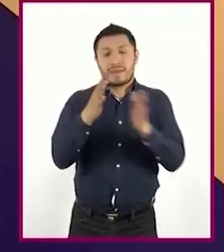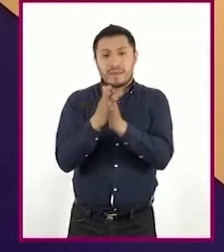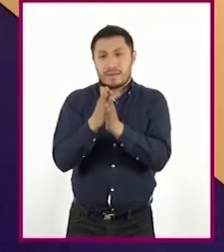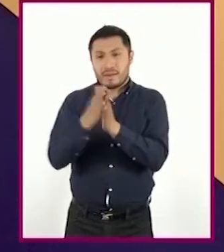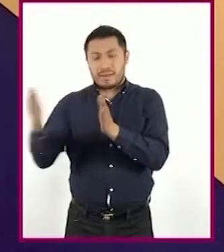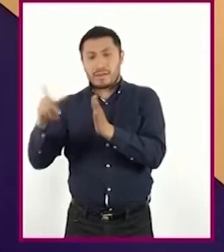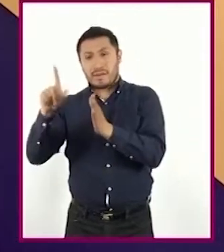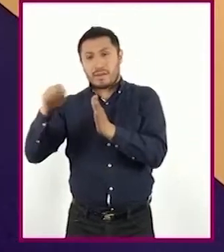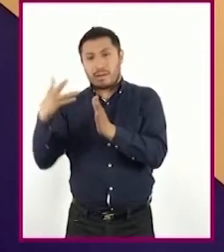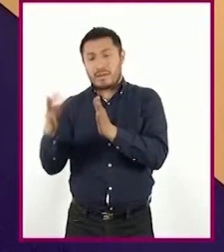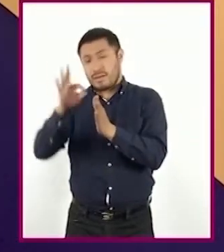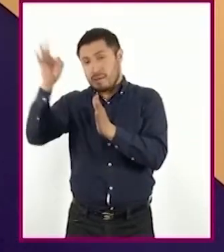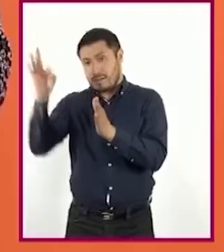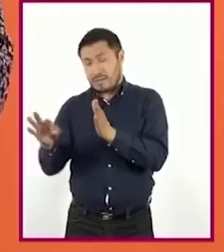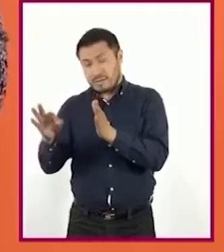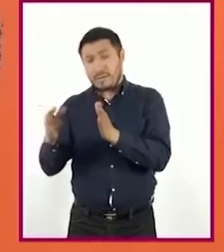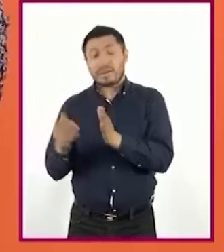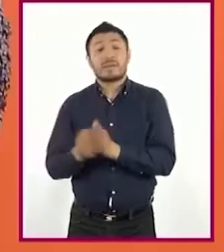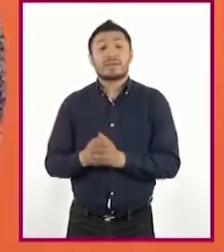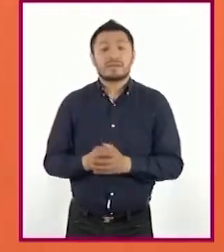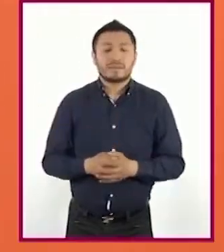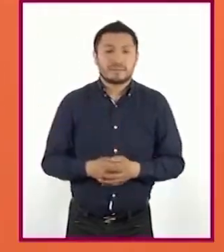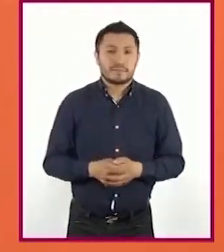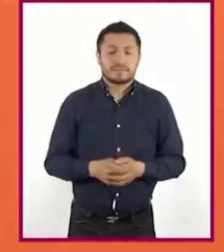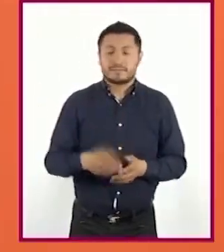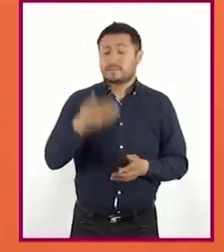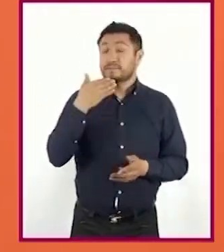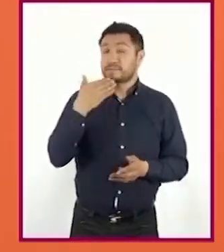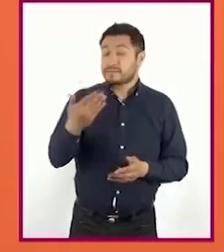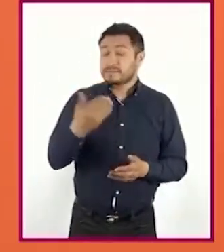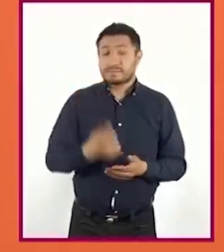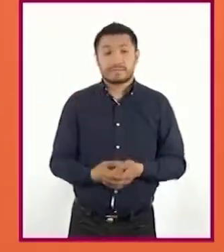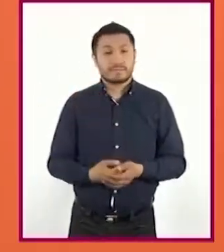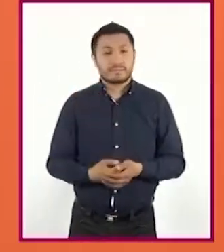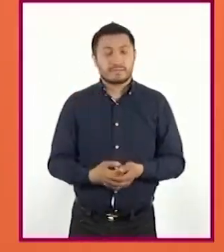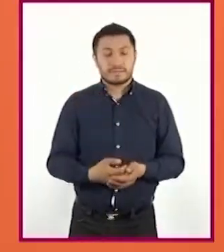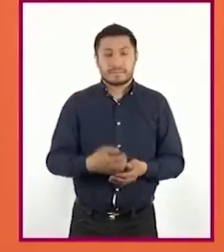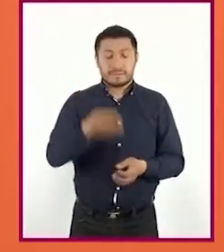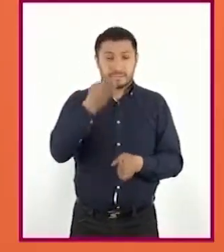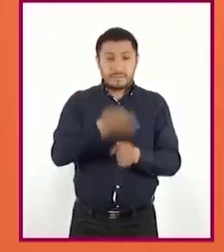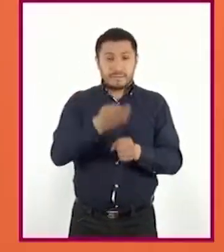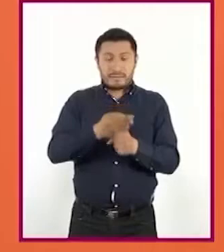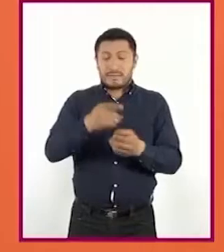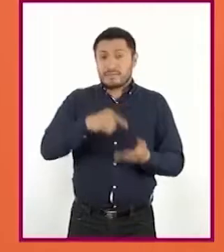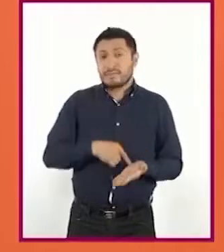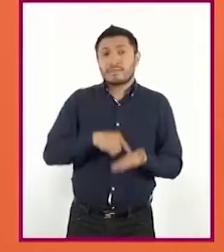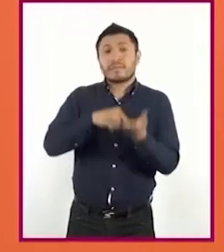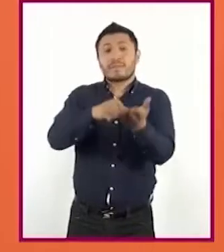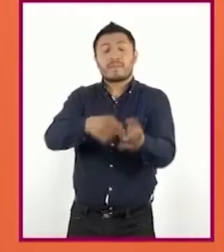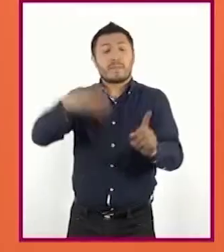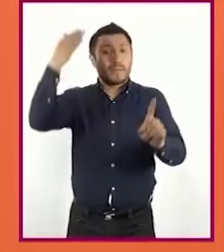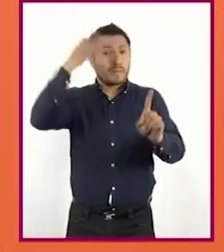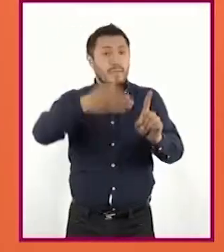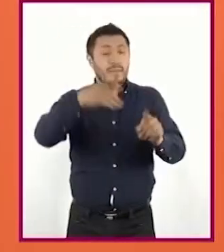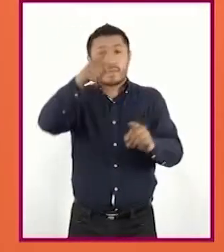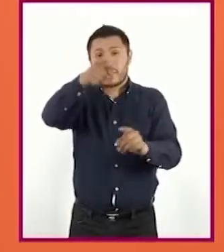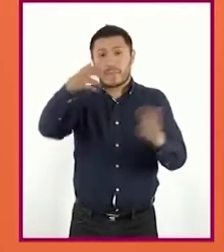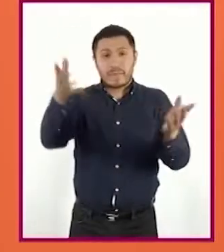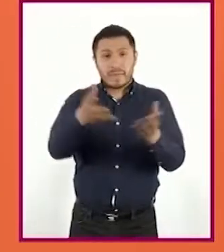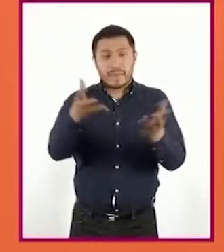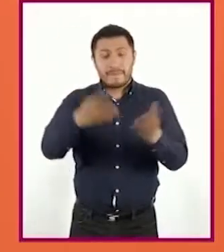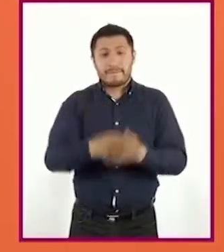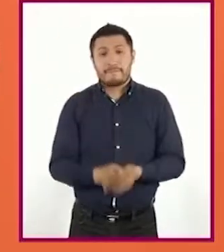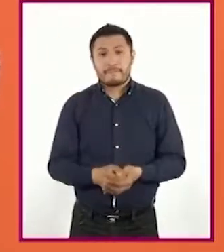el 75%. Correcto, Leslie. Es el momento de proponer el reto final.